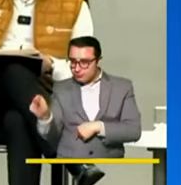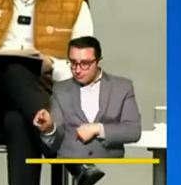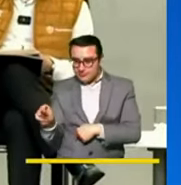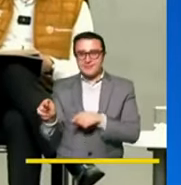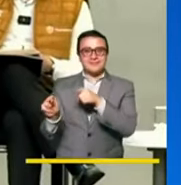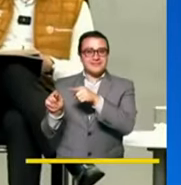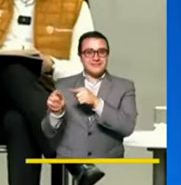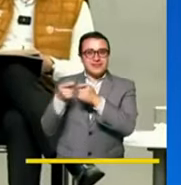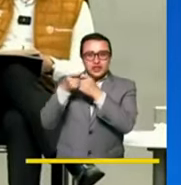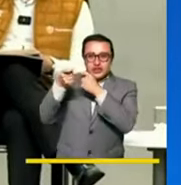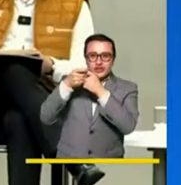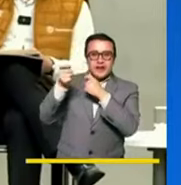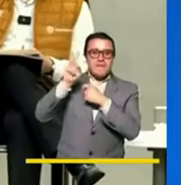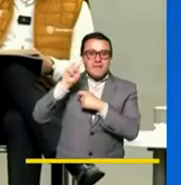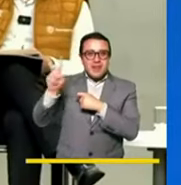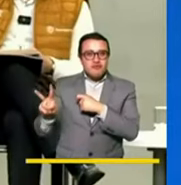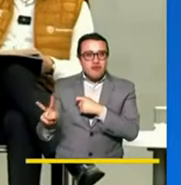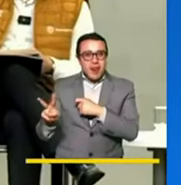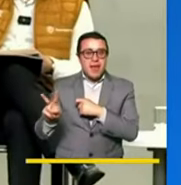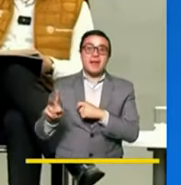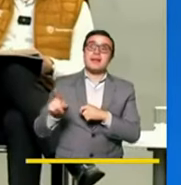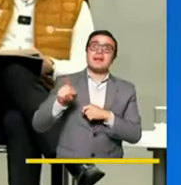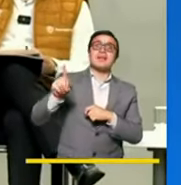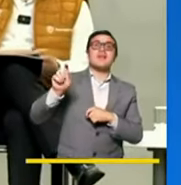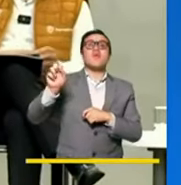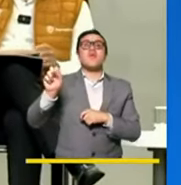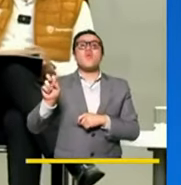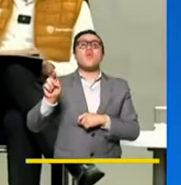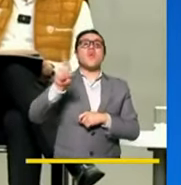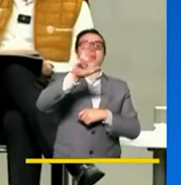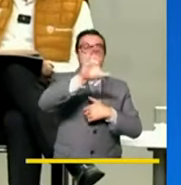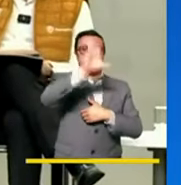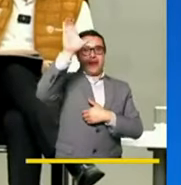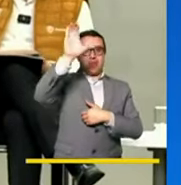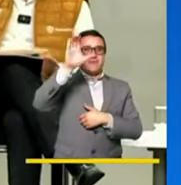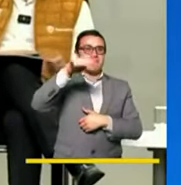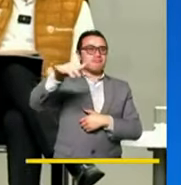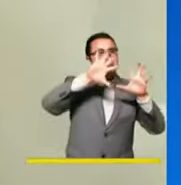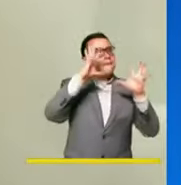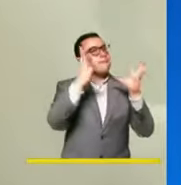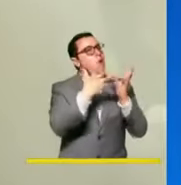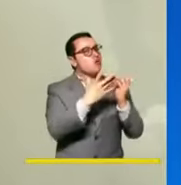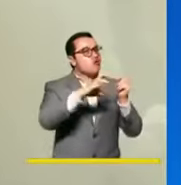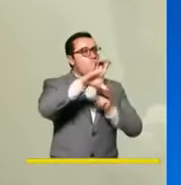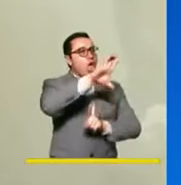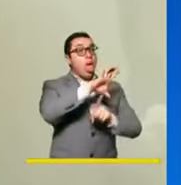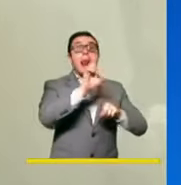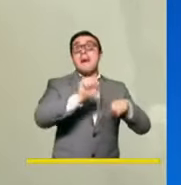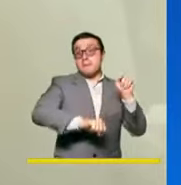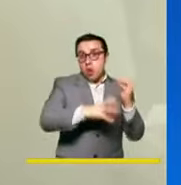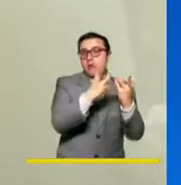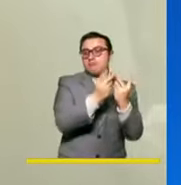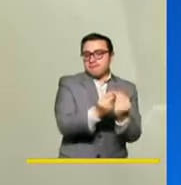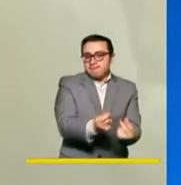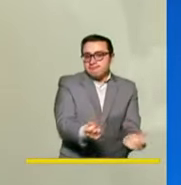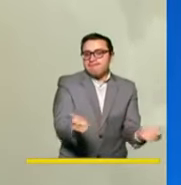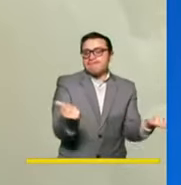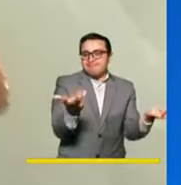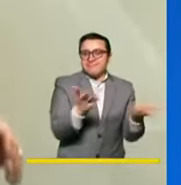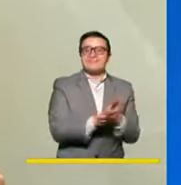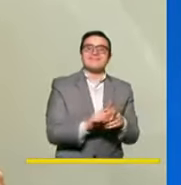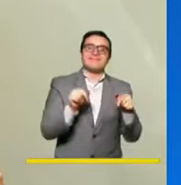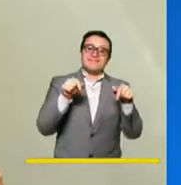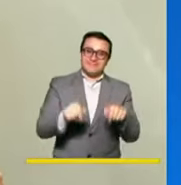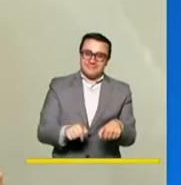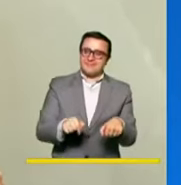remitir y fue lo que le dije cuando comenzamos la conversación Yo creo que el presidente está admitiendo abiertamente que su gobierno falló